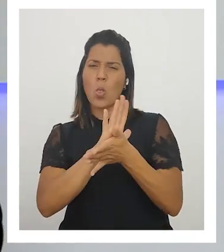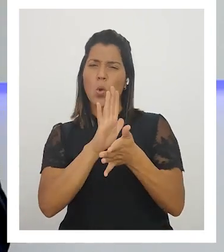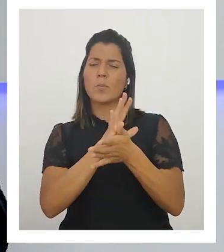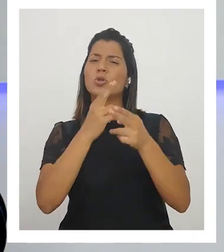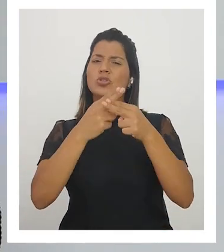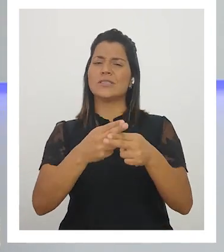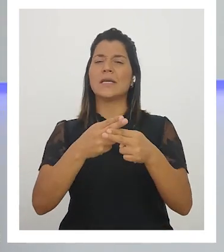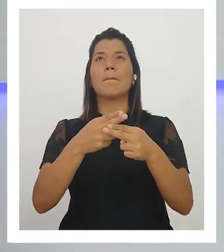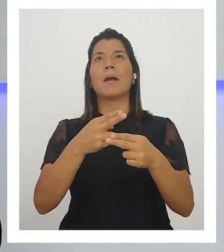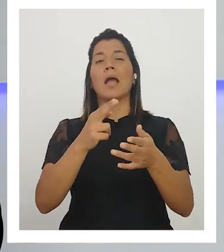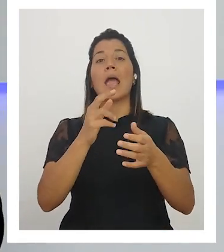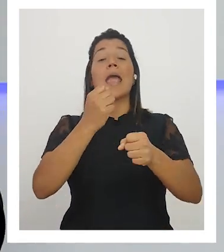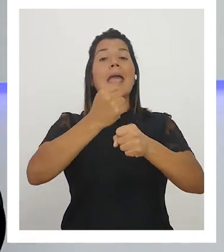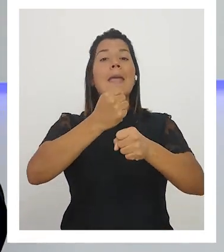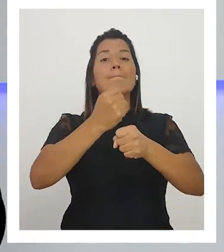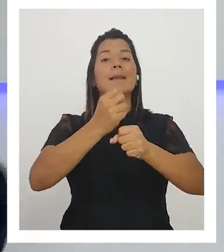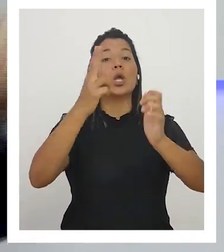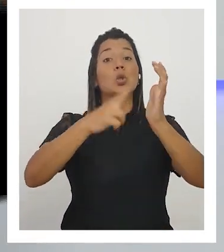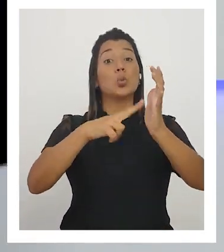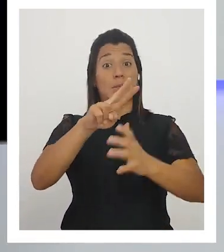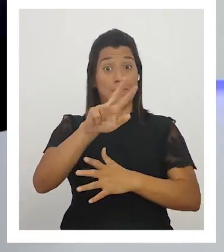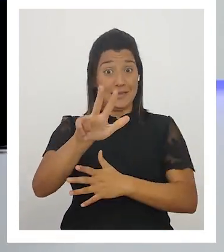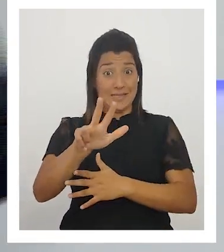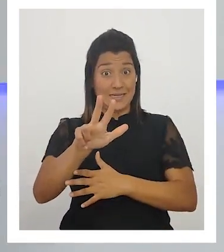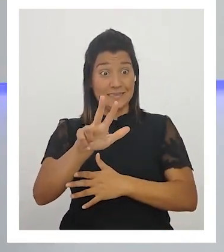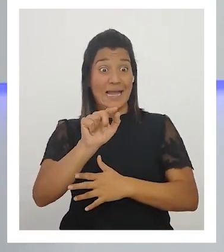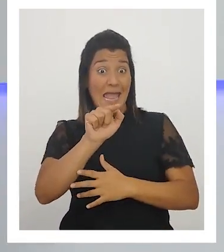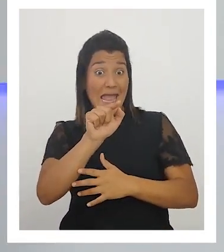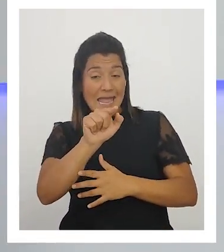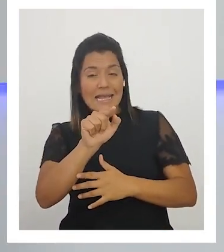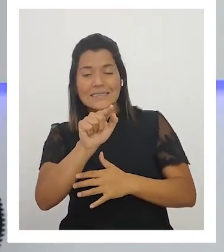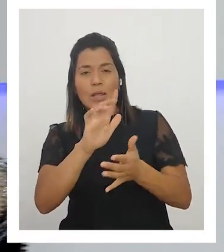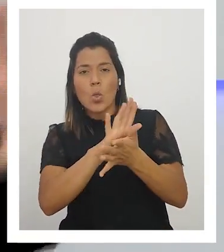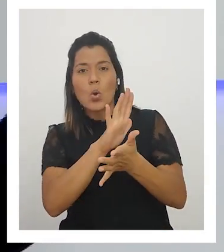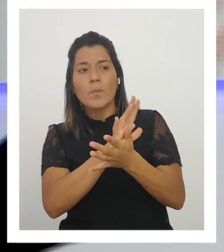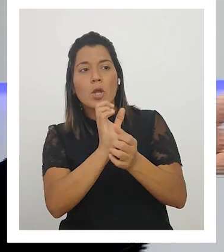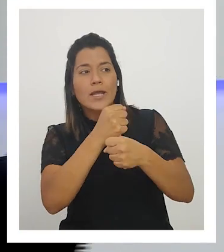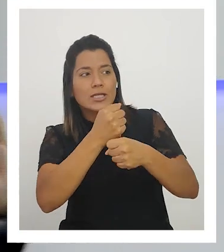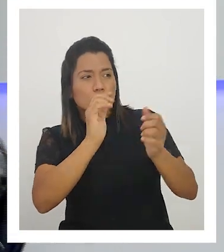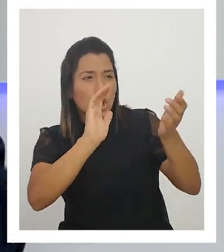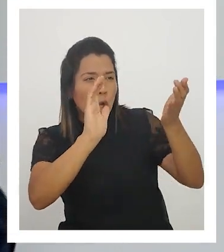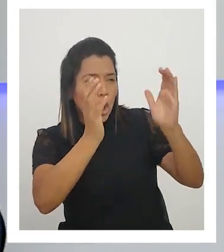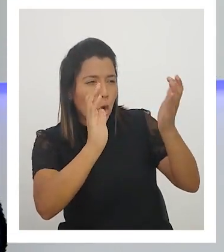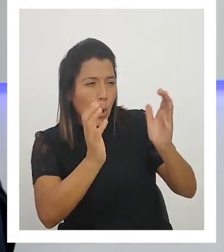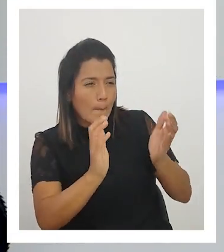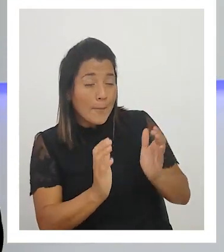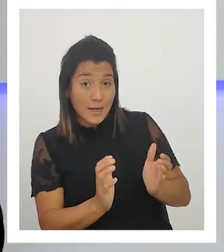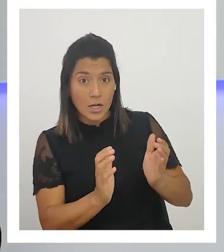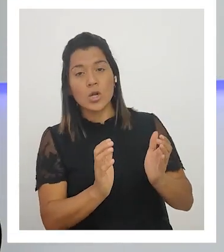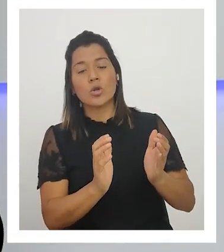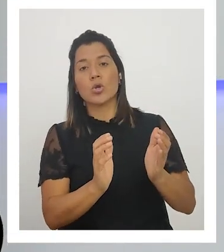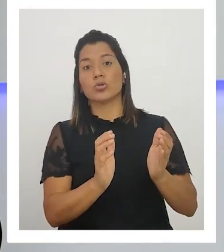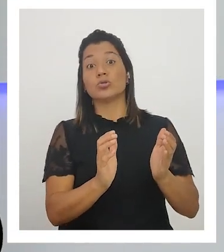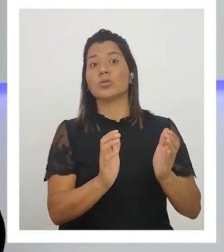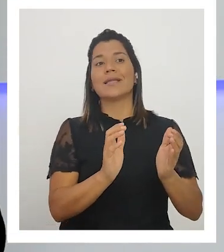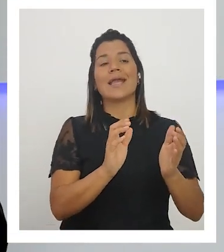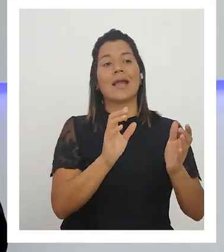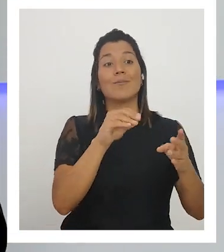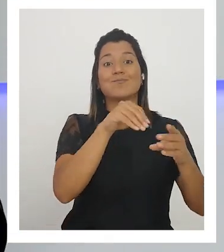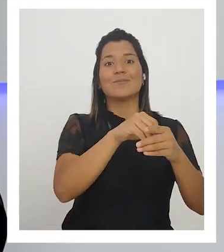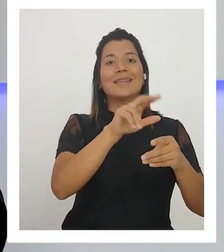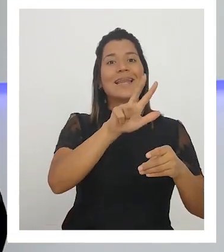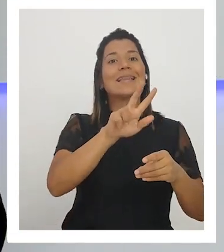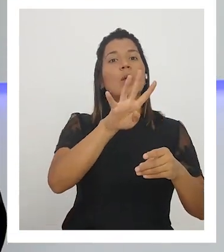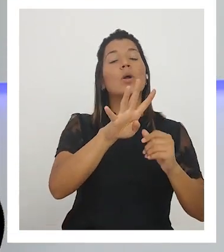empleo 2023, que hizo un ranking comparativo de 34 de los 38 países que componen la